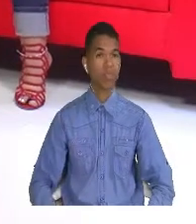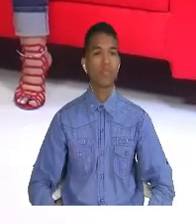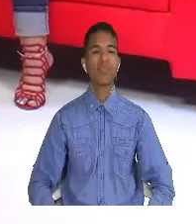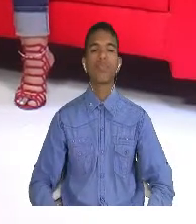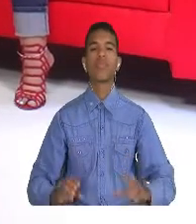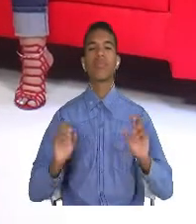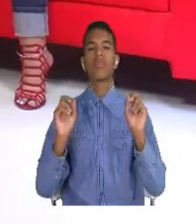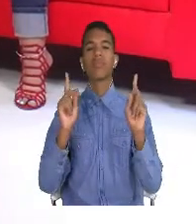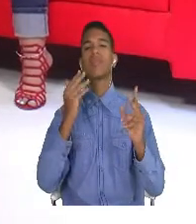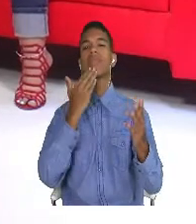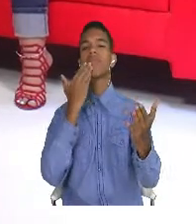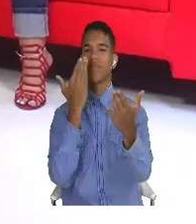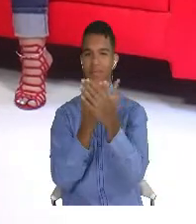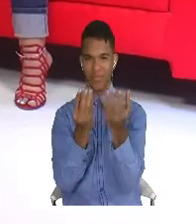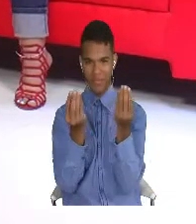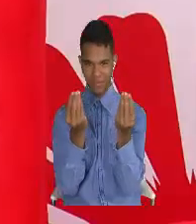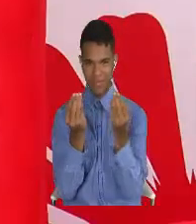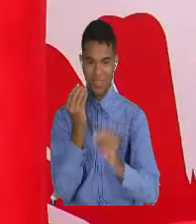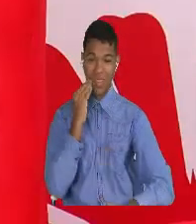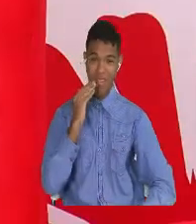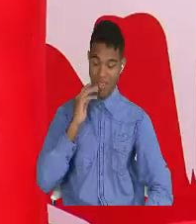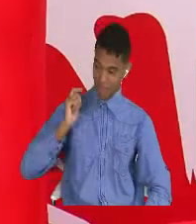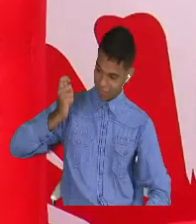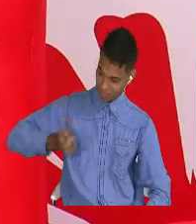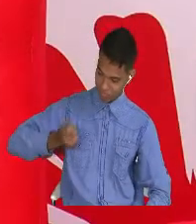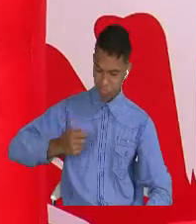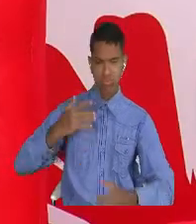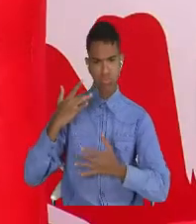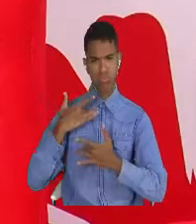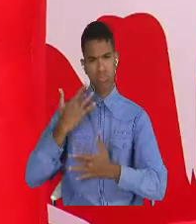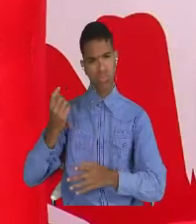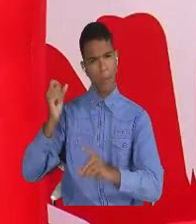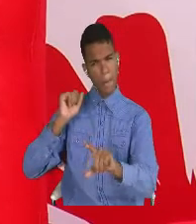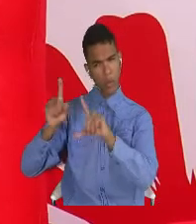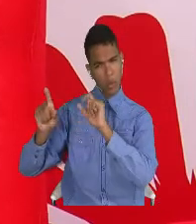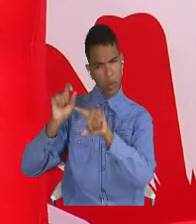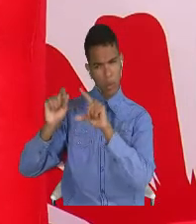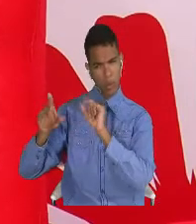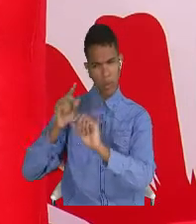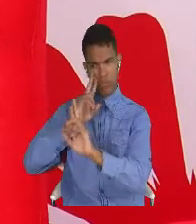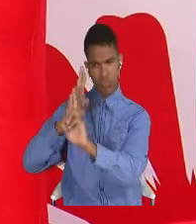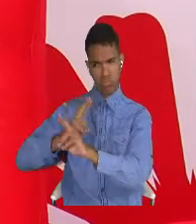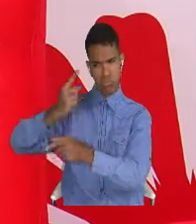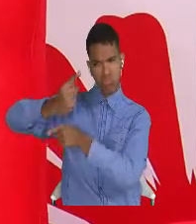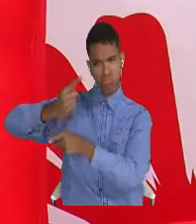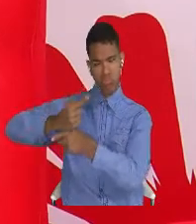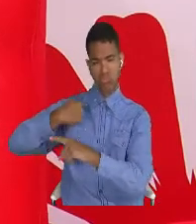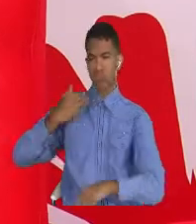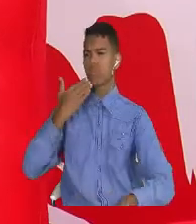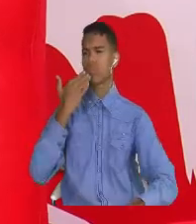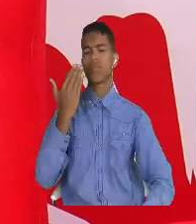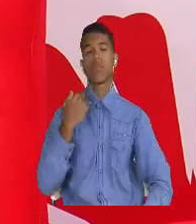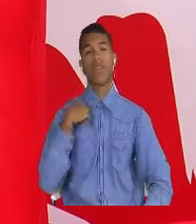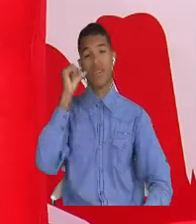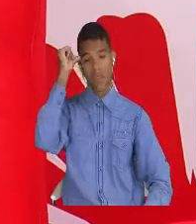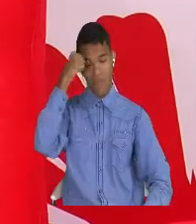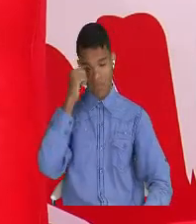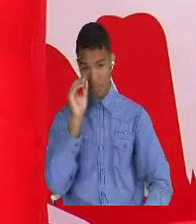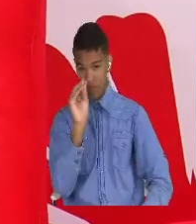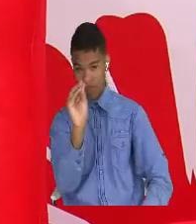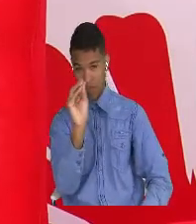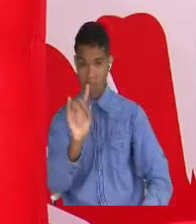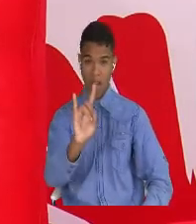a nuestra abogada que siempre está disponible para responder los interrogantes de nuestros televidentes. Recuerde que si usted tiene algún